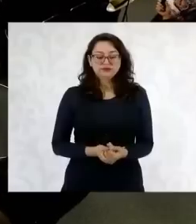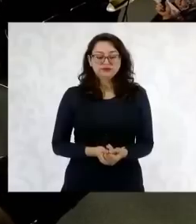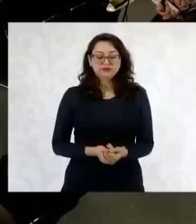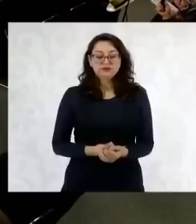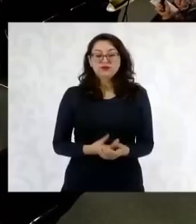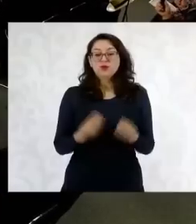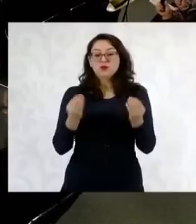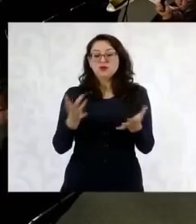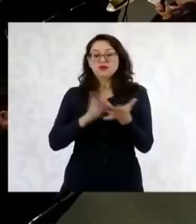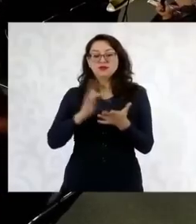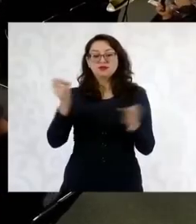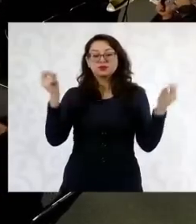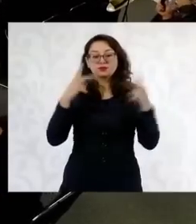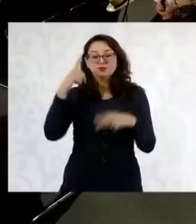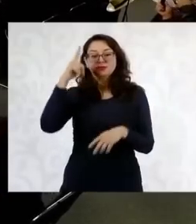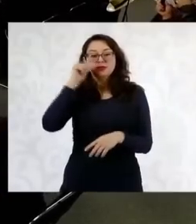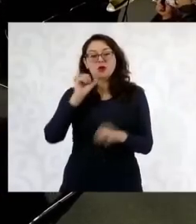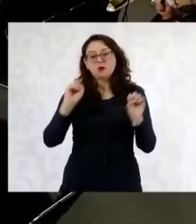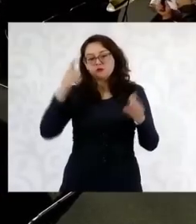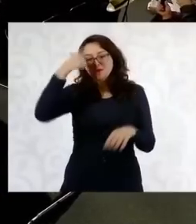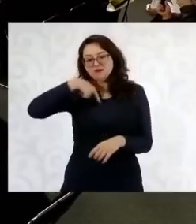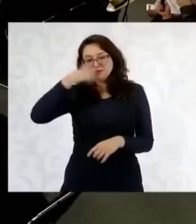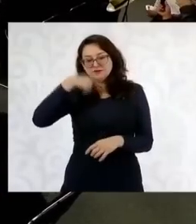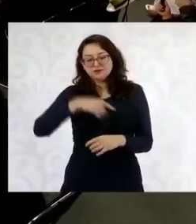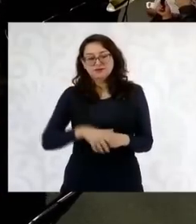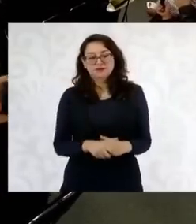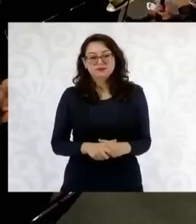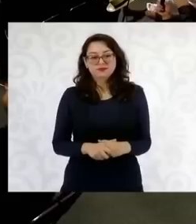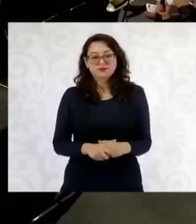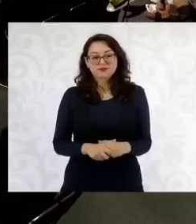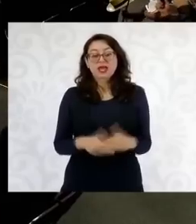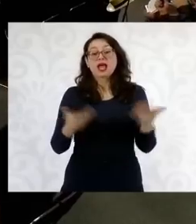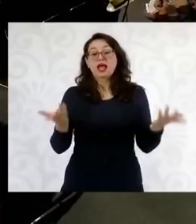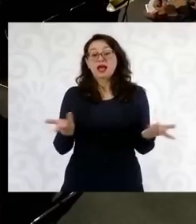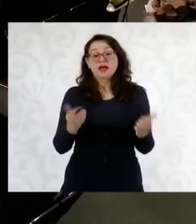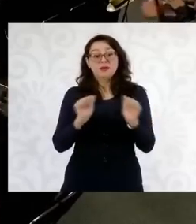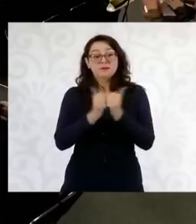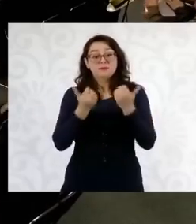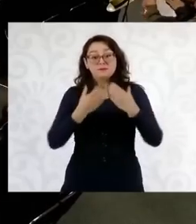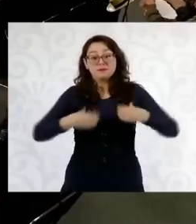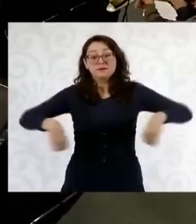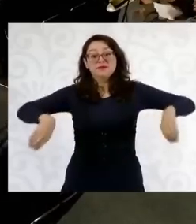antropología. Adiós. Ah, las roscas.